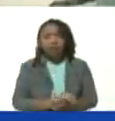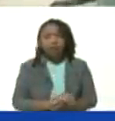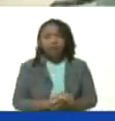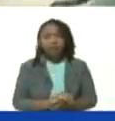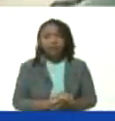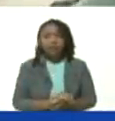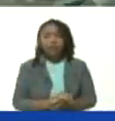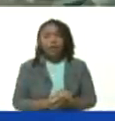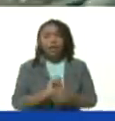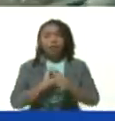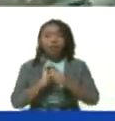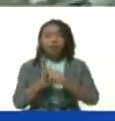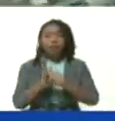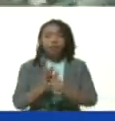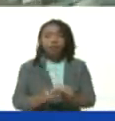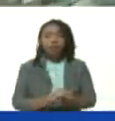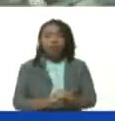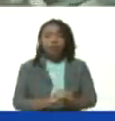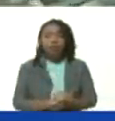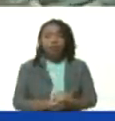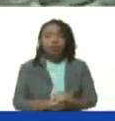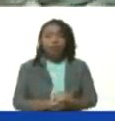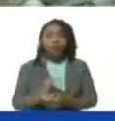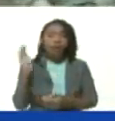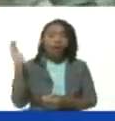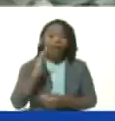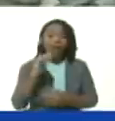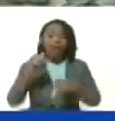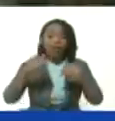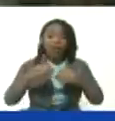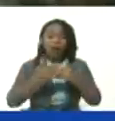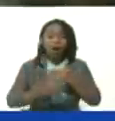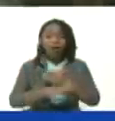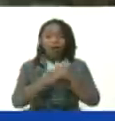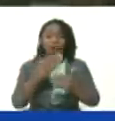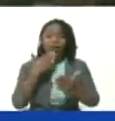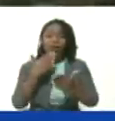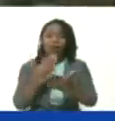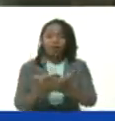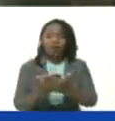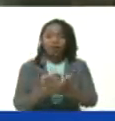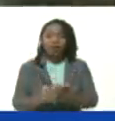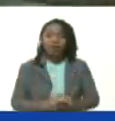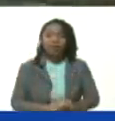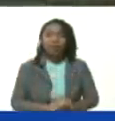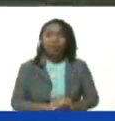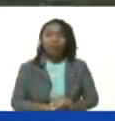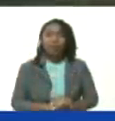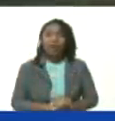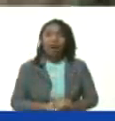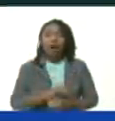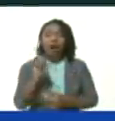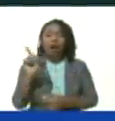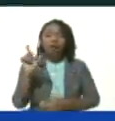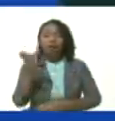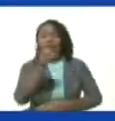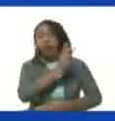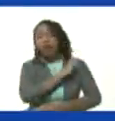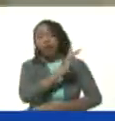el coronavirus y lo que venga de aquí en adelante. Bueno, muchas gracias a